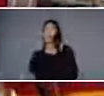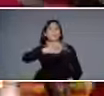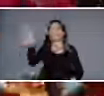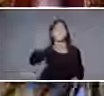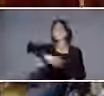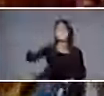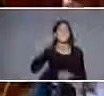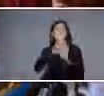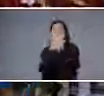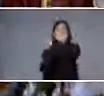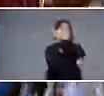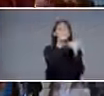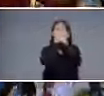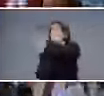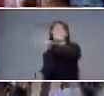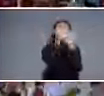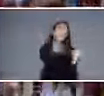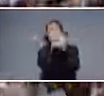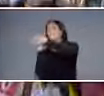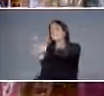callar.